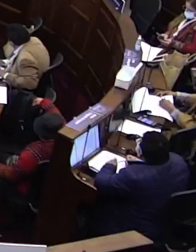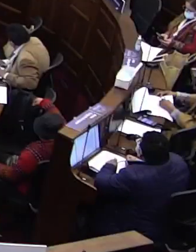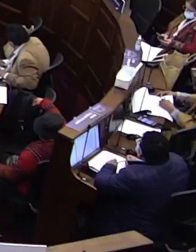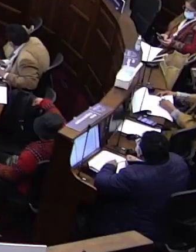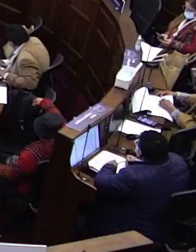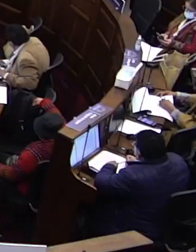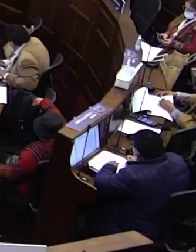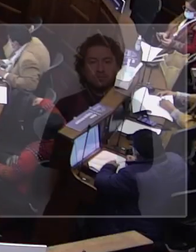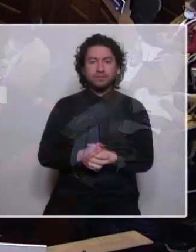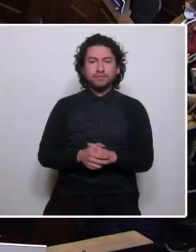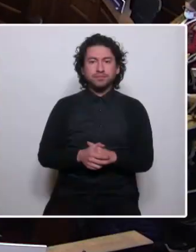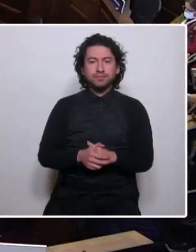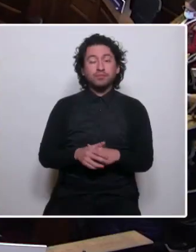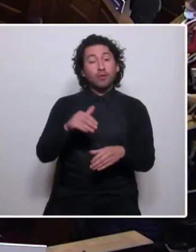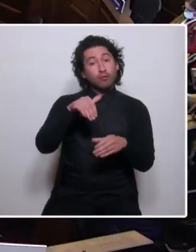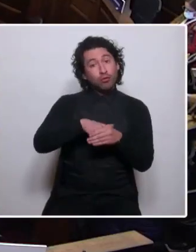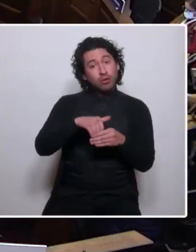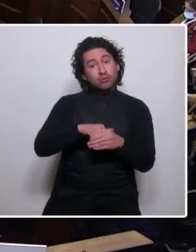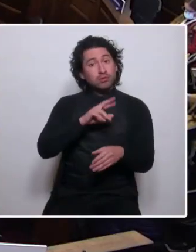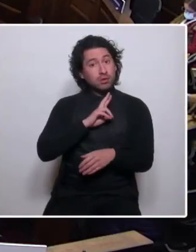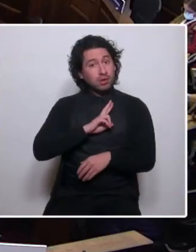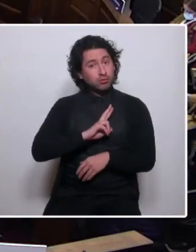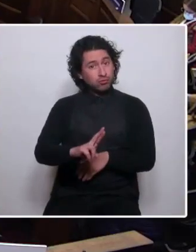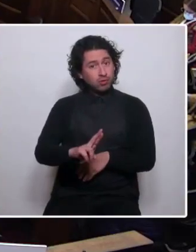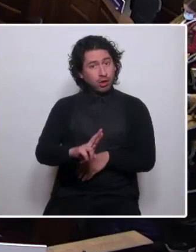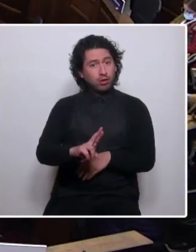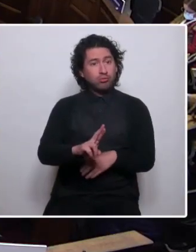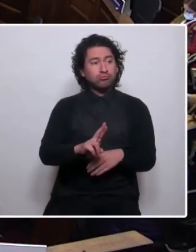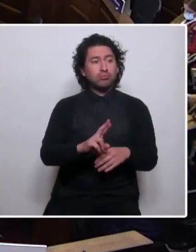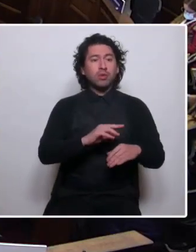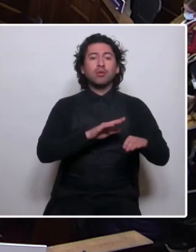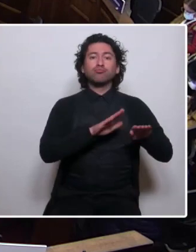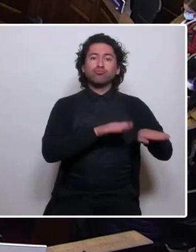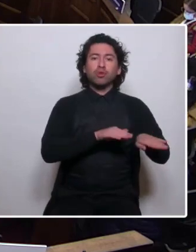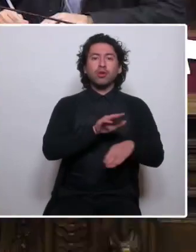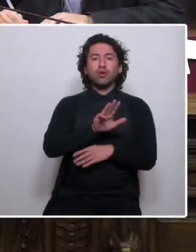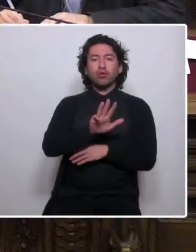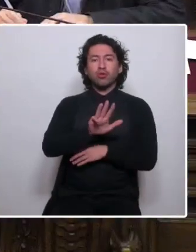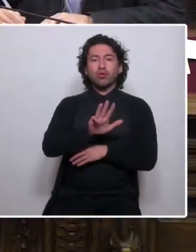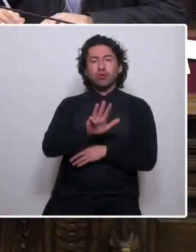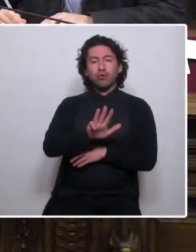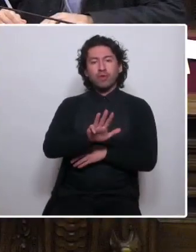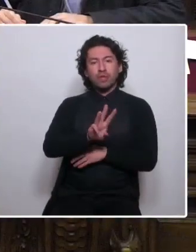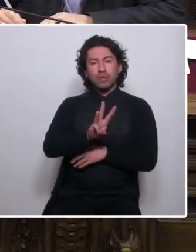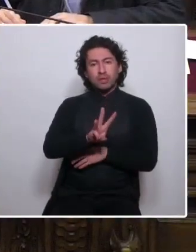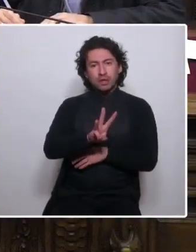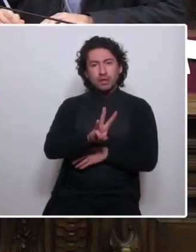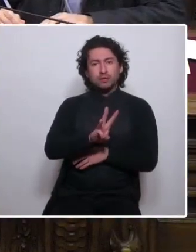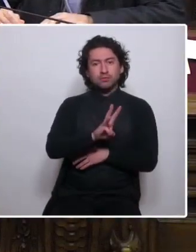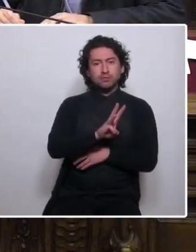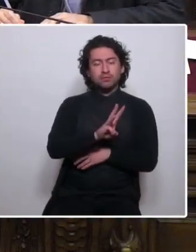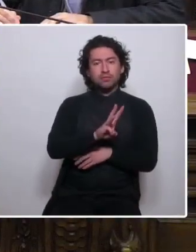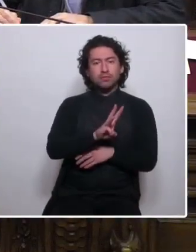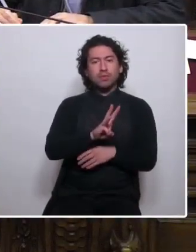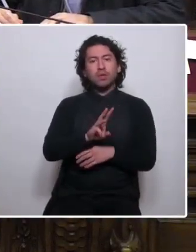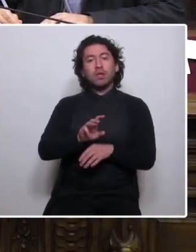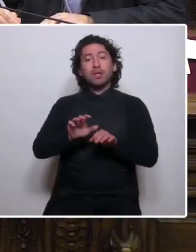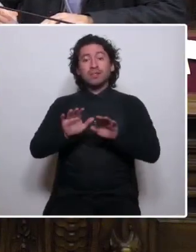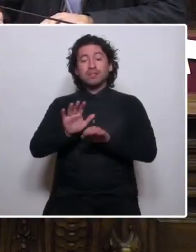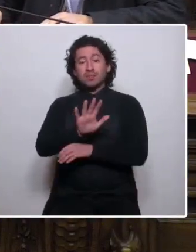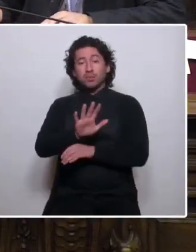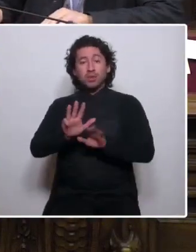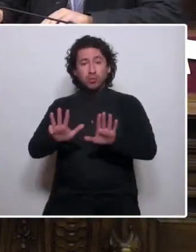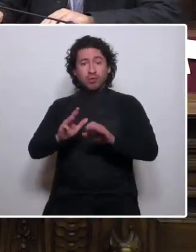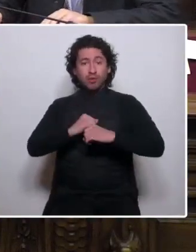Resultado de la votación, por la afirmativa 93 votos, 59 en contra y una